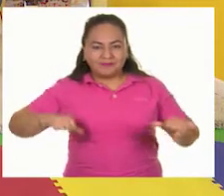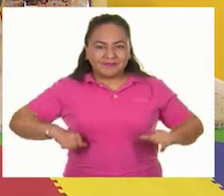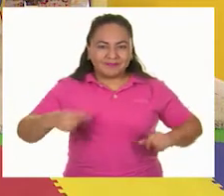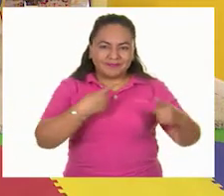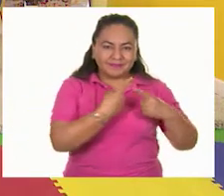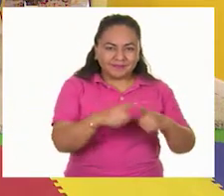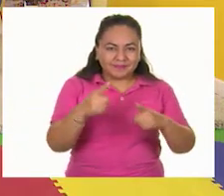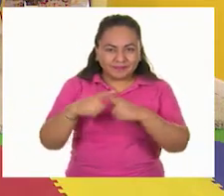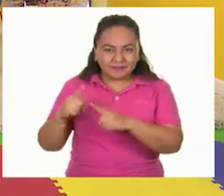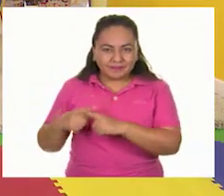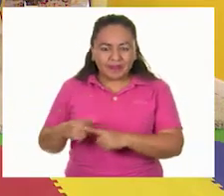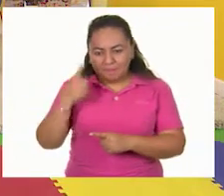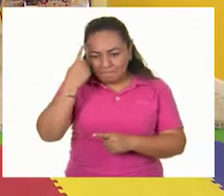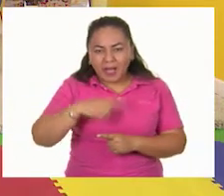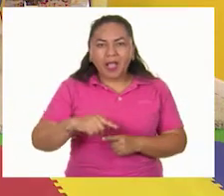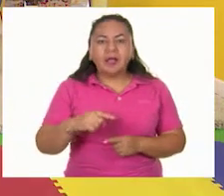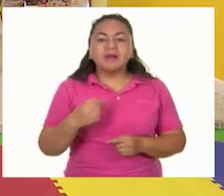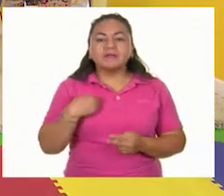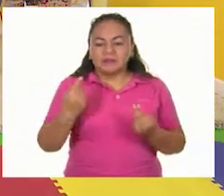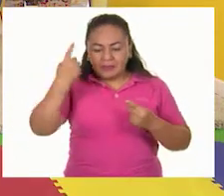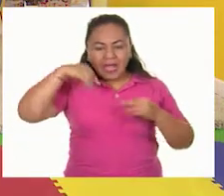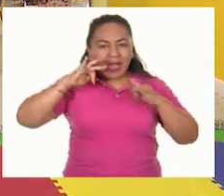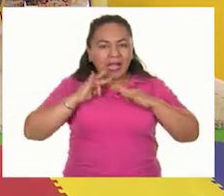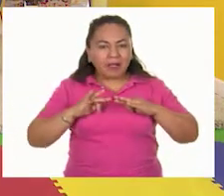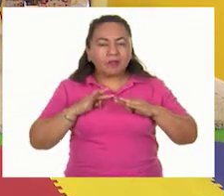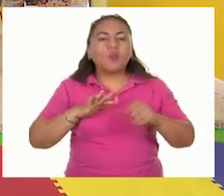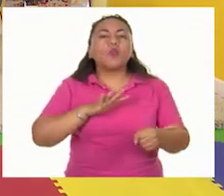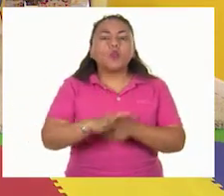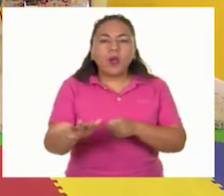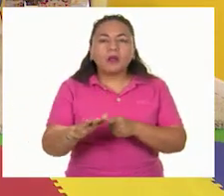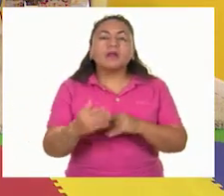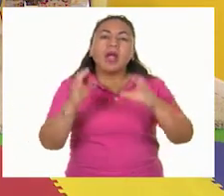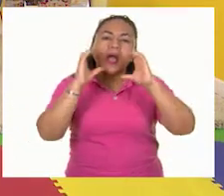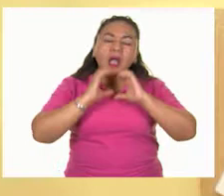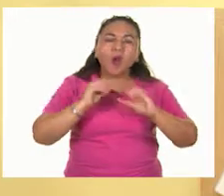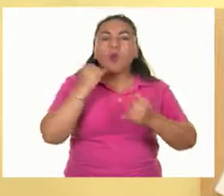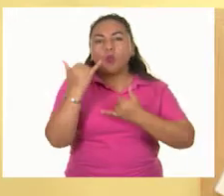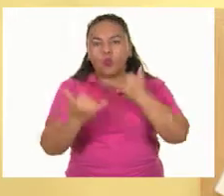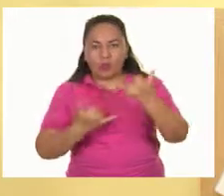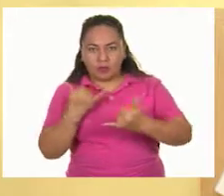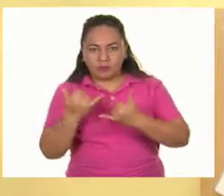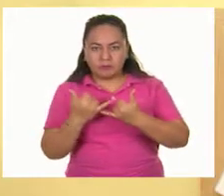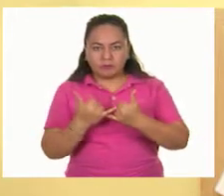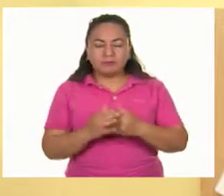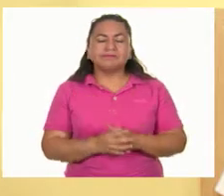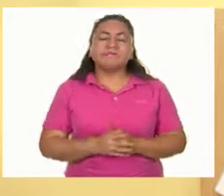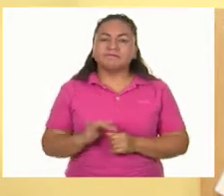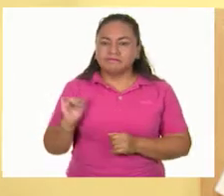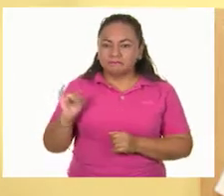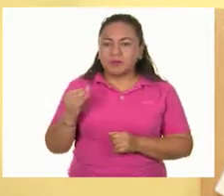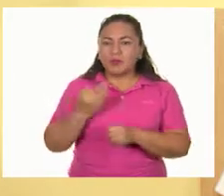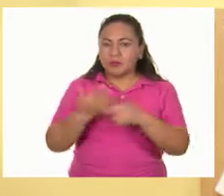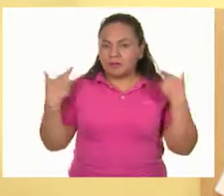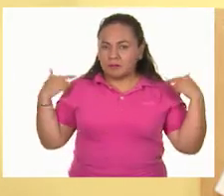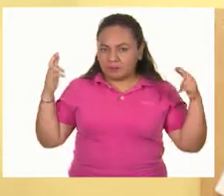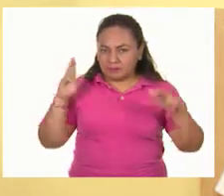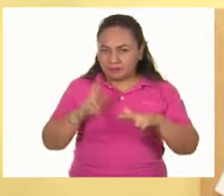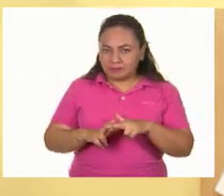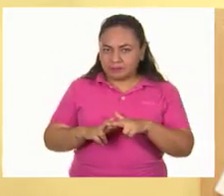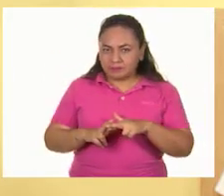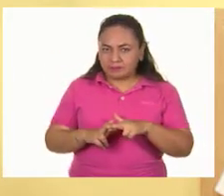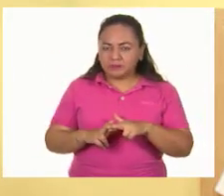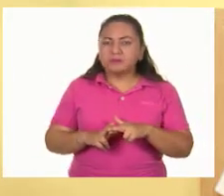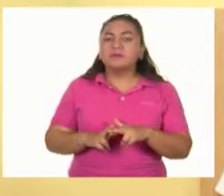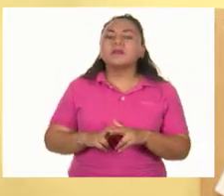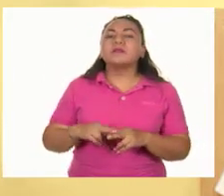actividades que ayudan mucho a recobrar la calma es cantar y jugar. ¡Claro! Vamos a ver a la profesora Viola Orozco